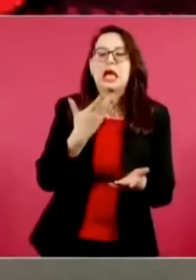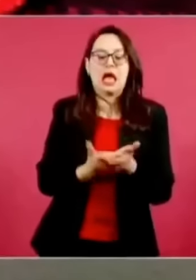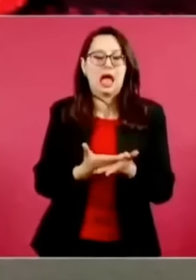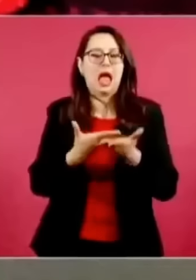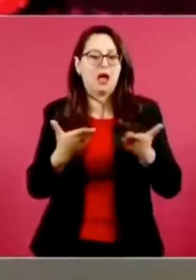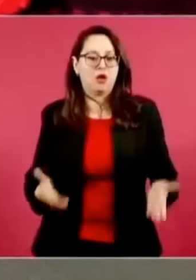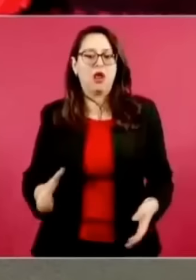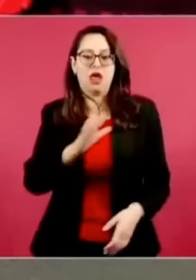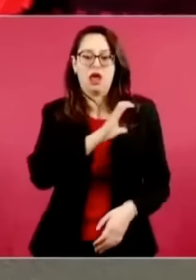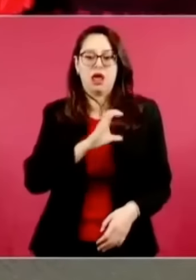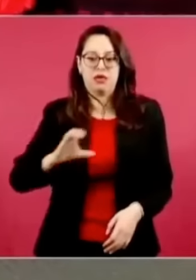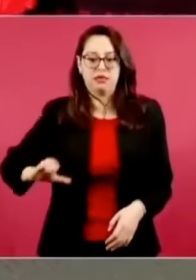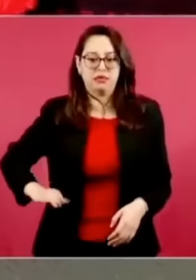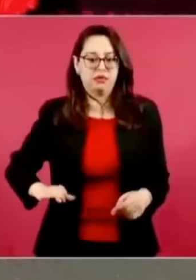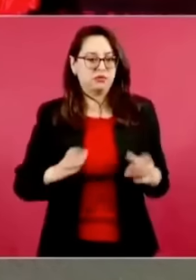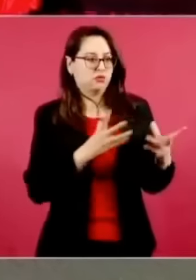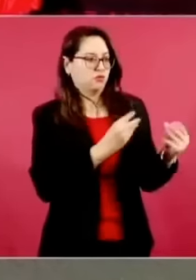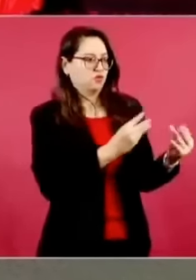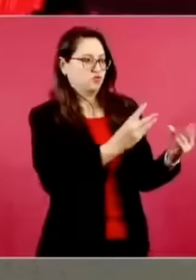sobran los candidatos, ¿no?